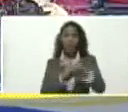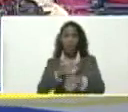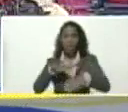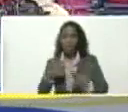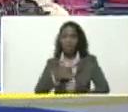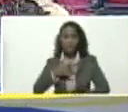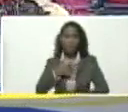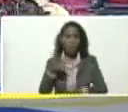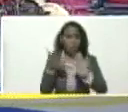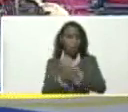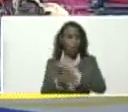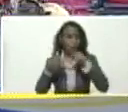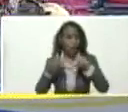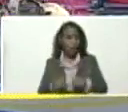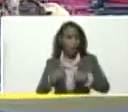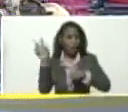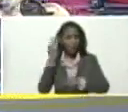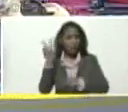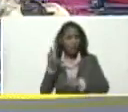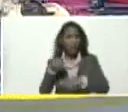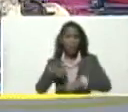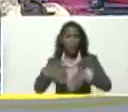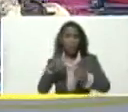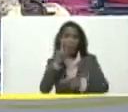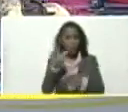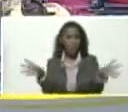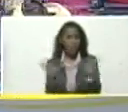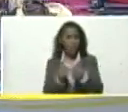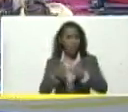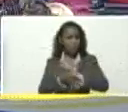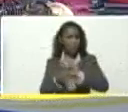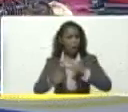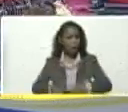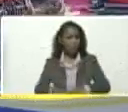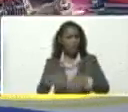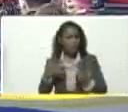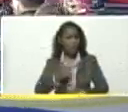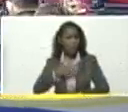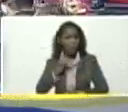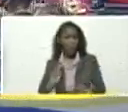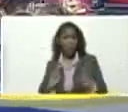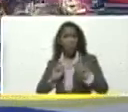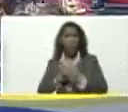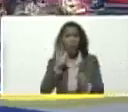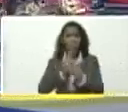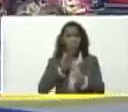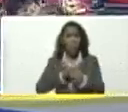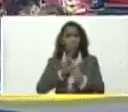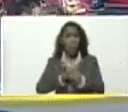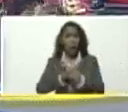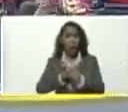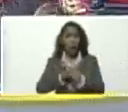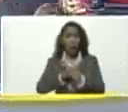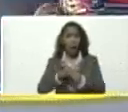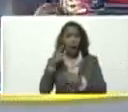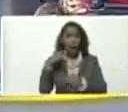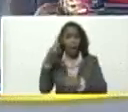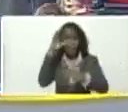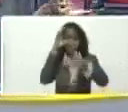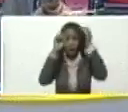sentido? ¿Y cuál es su conclusión? Si le pudieran acercar un micrófono al embajador de la